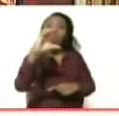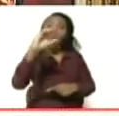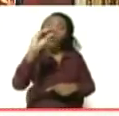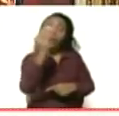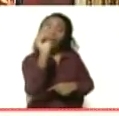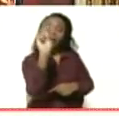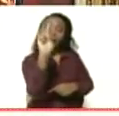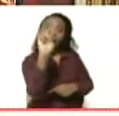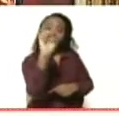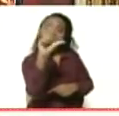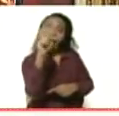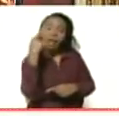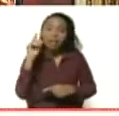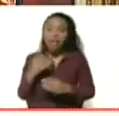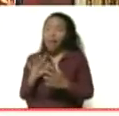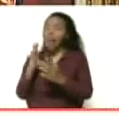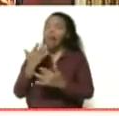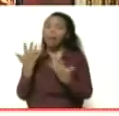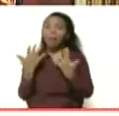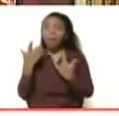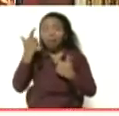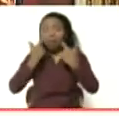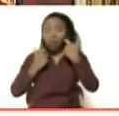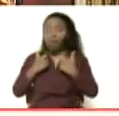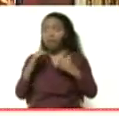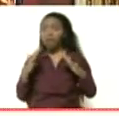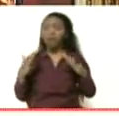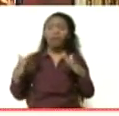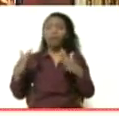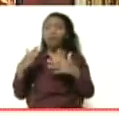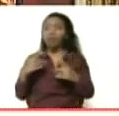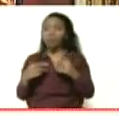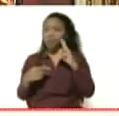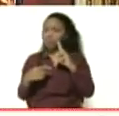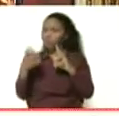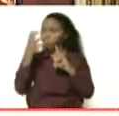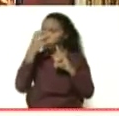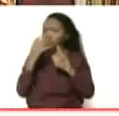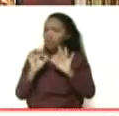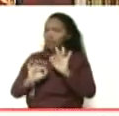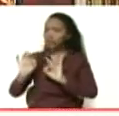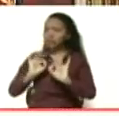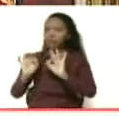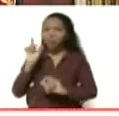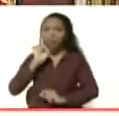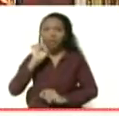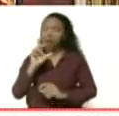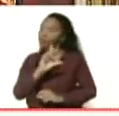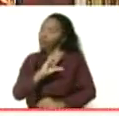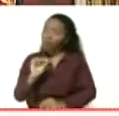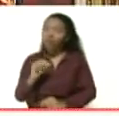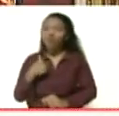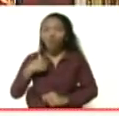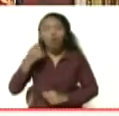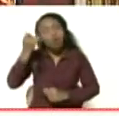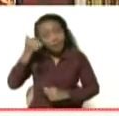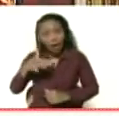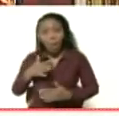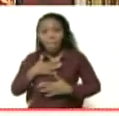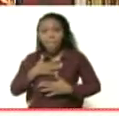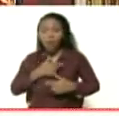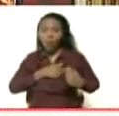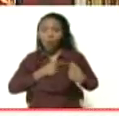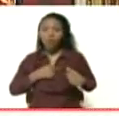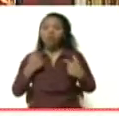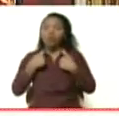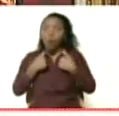Salvador a ponerse las manos y a llorar y a temblar. Payasería, actuación, mentira, ¿no? Yo creo desde mi corazón y